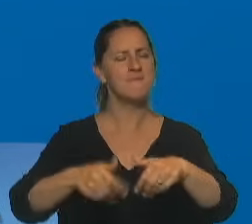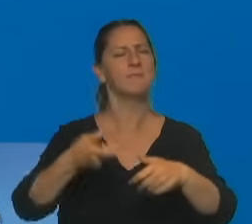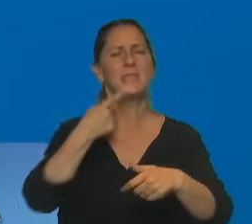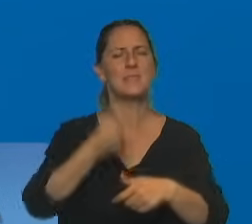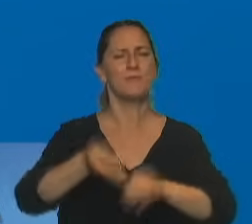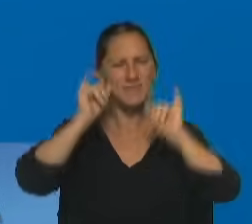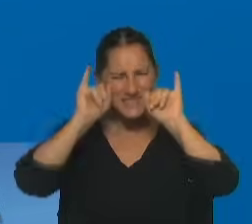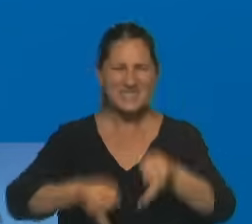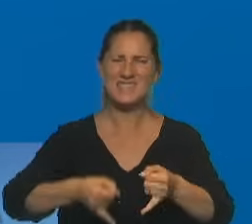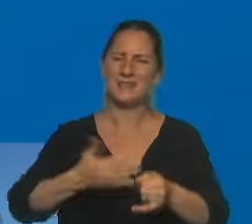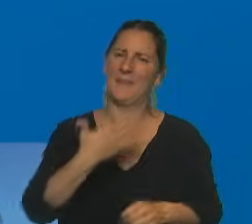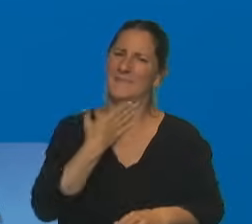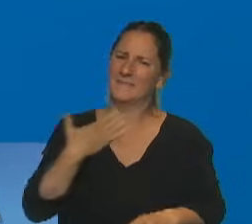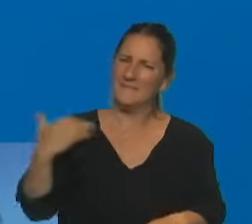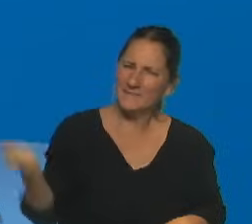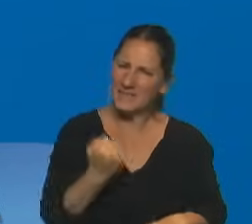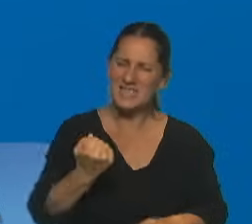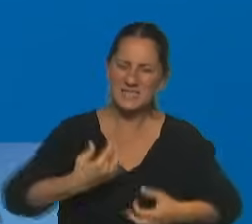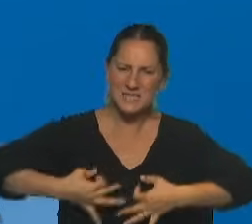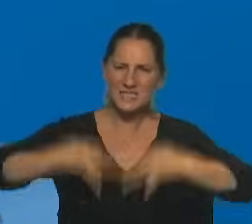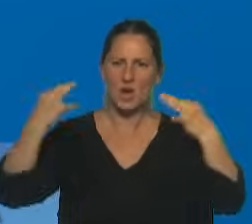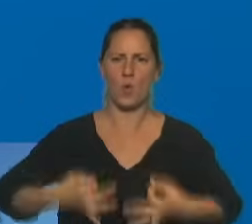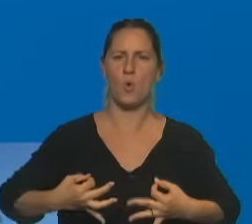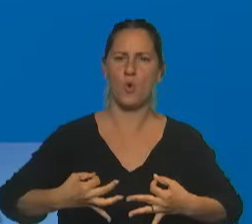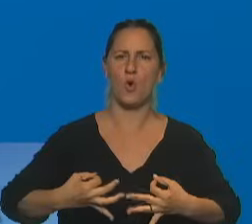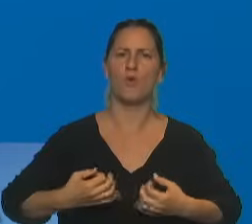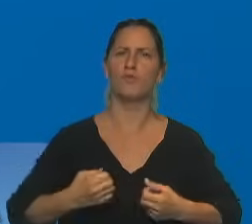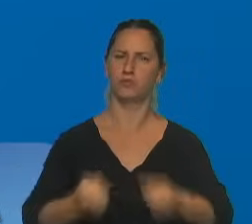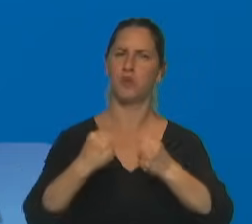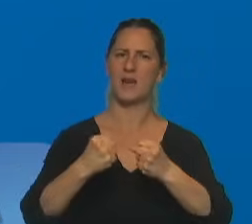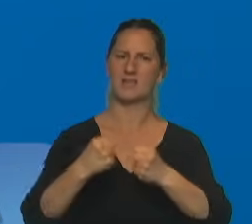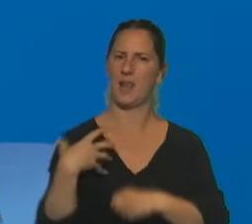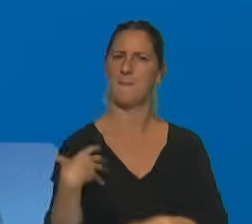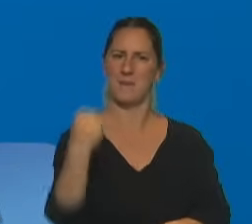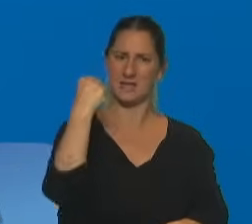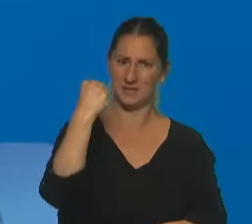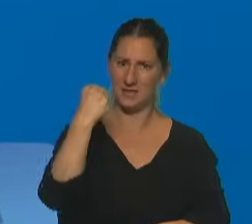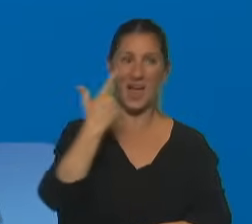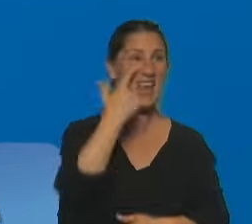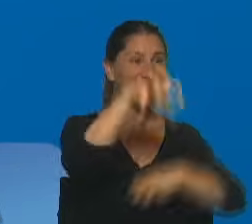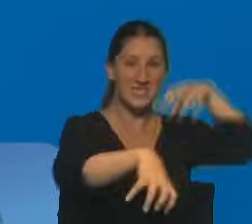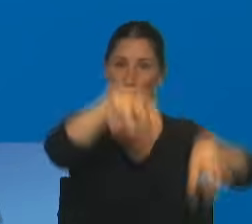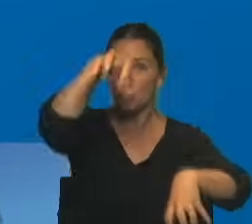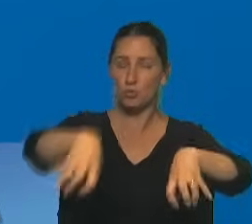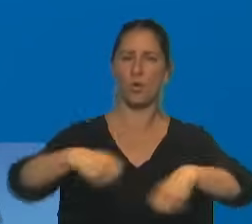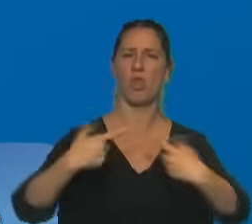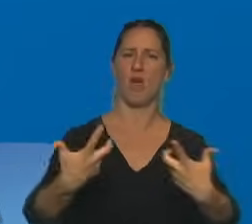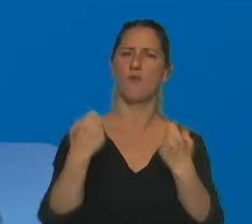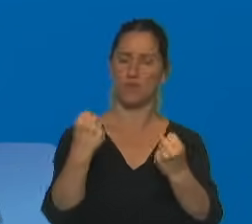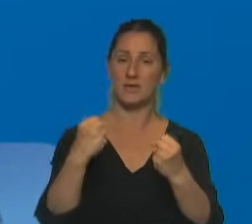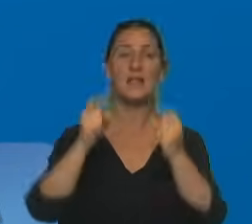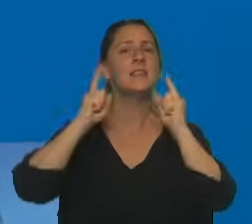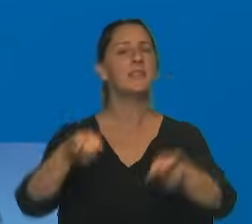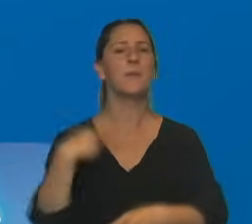nuestro profundo deseo y nuestra profunda convicción de fortalecer la patria y fortalecer las instituciones. También